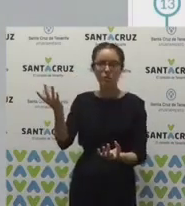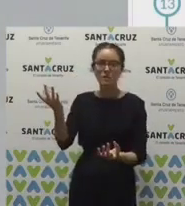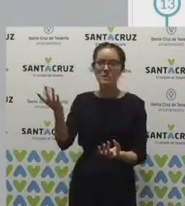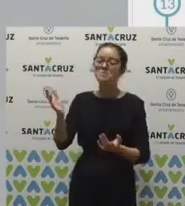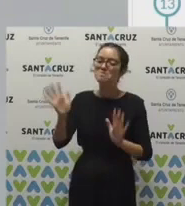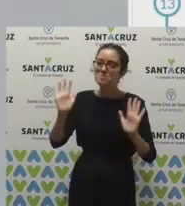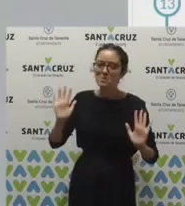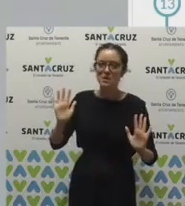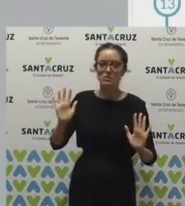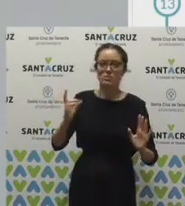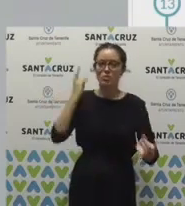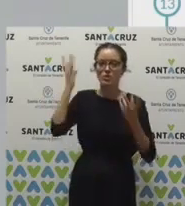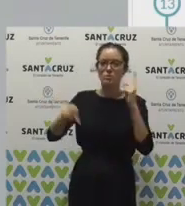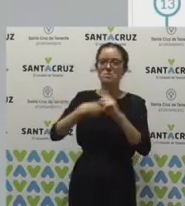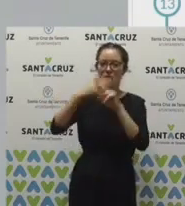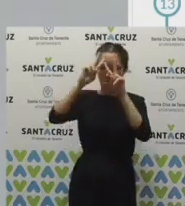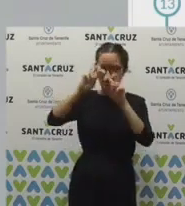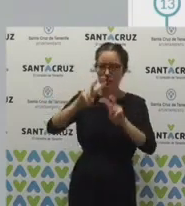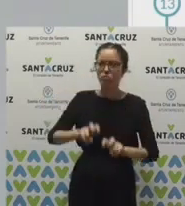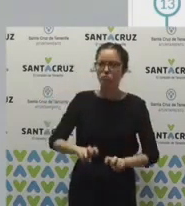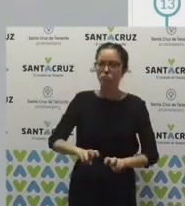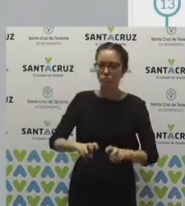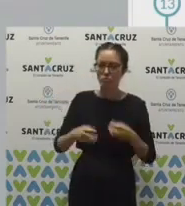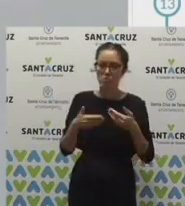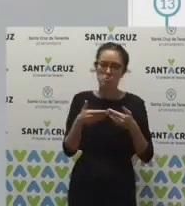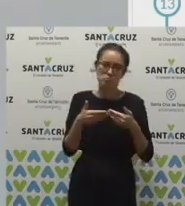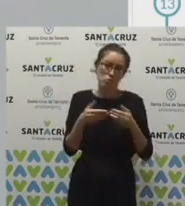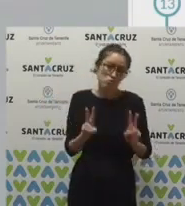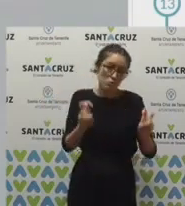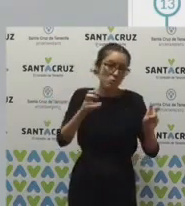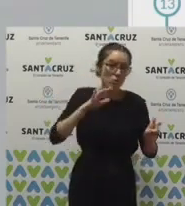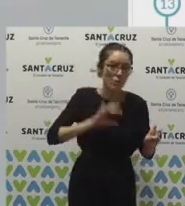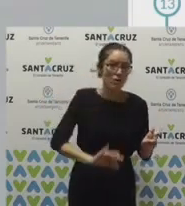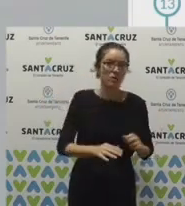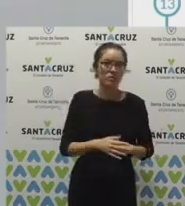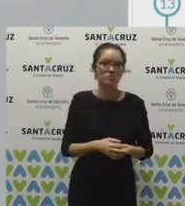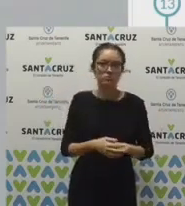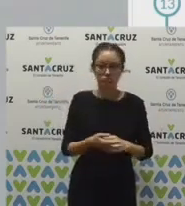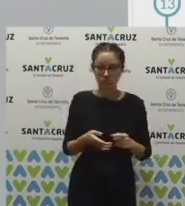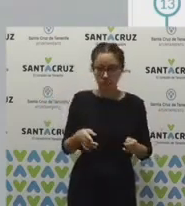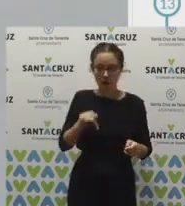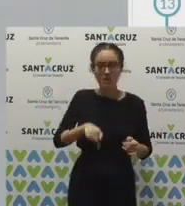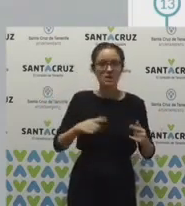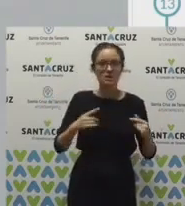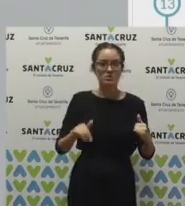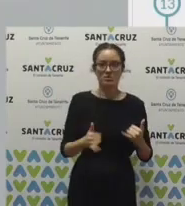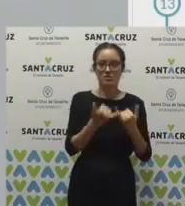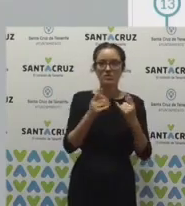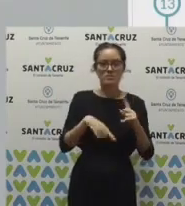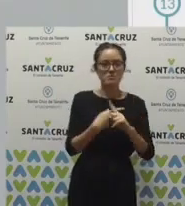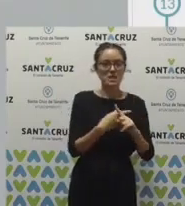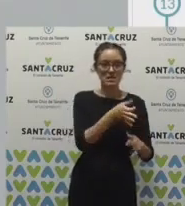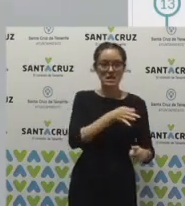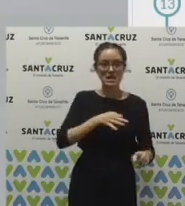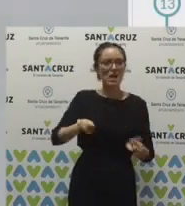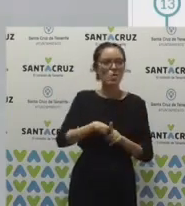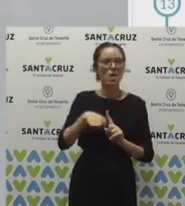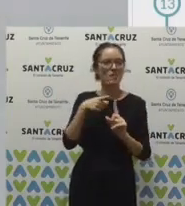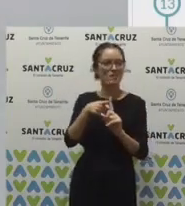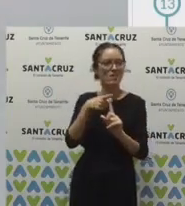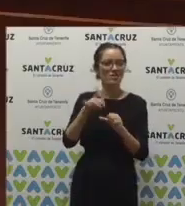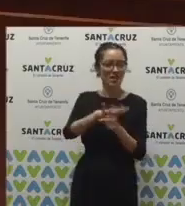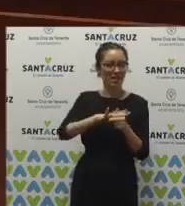innovación e investigación y por qué no convertir tenerife y las islas en un referente en estas áreas